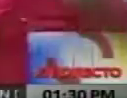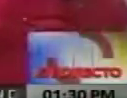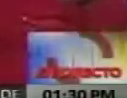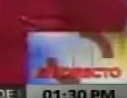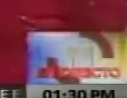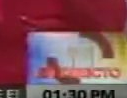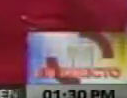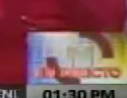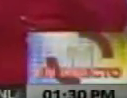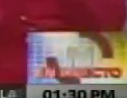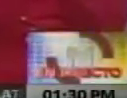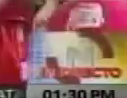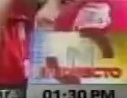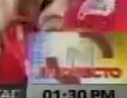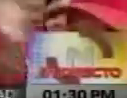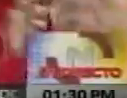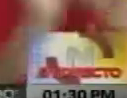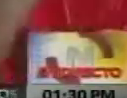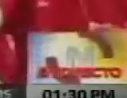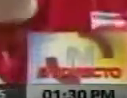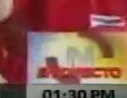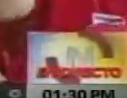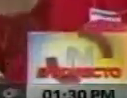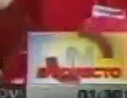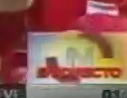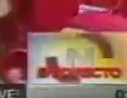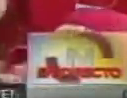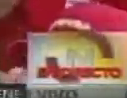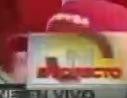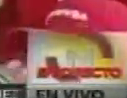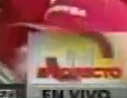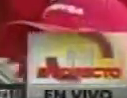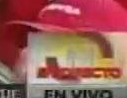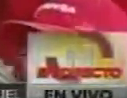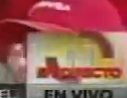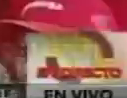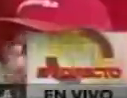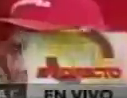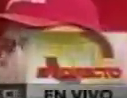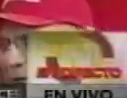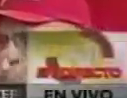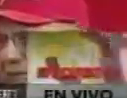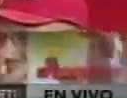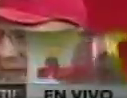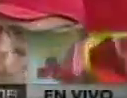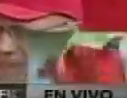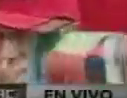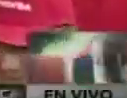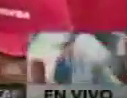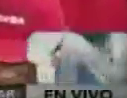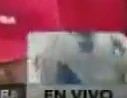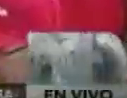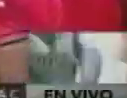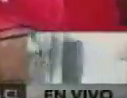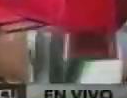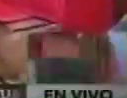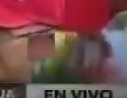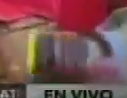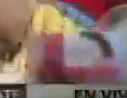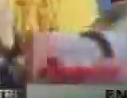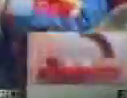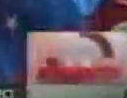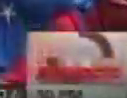petrolera y de la clase obrera de Venezuela. Buenas tardes, queridos camaradas. Gracias por venir